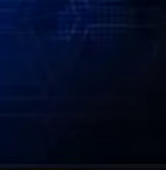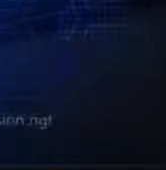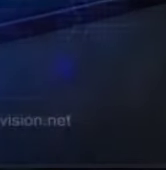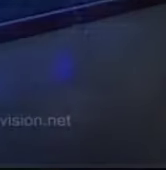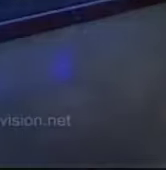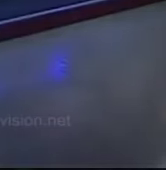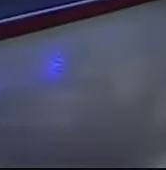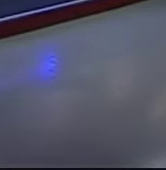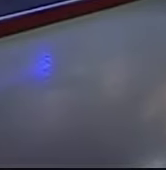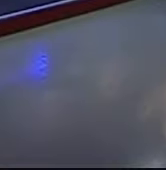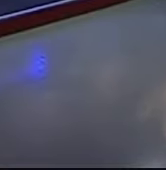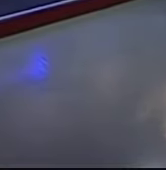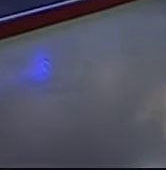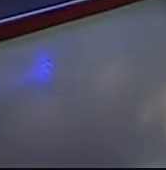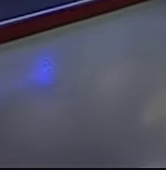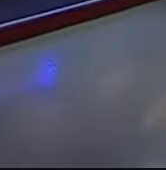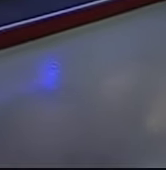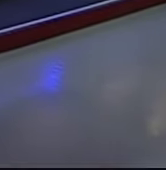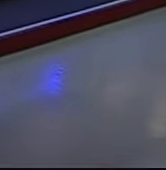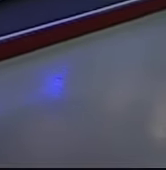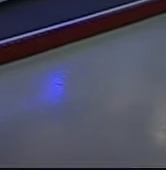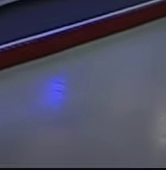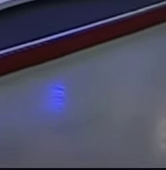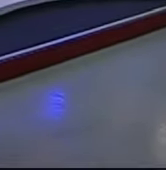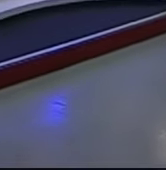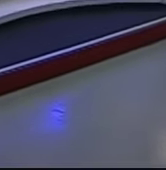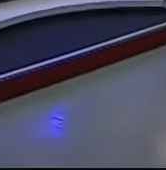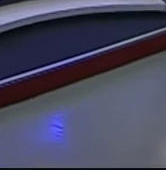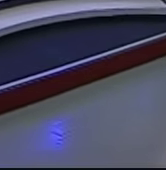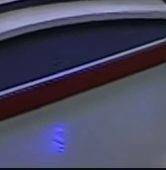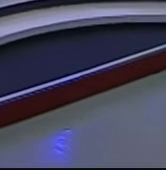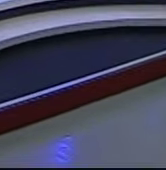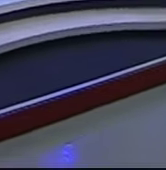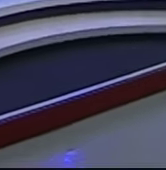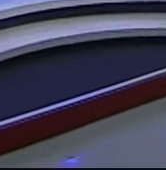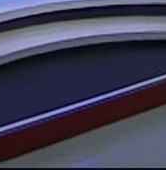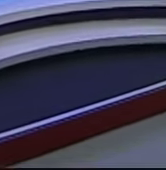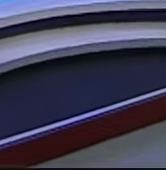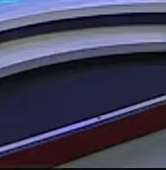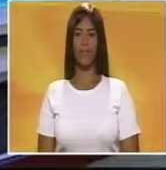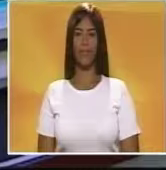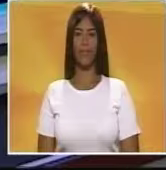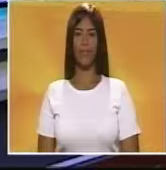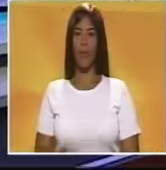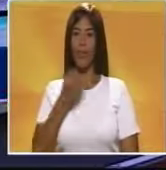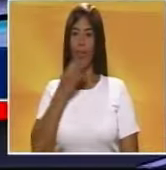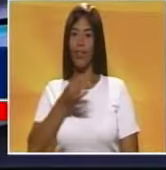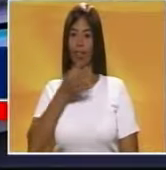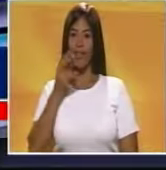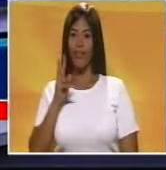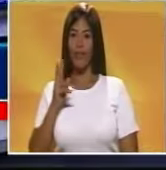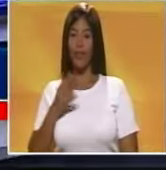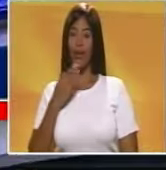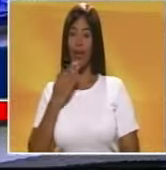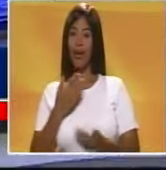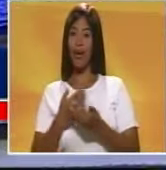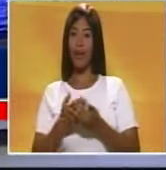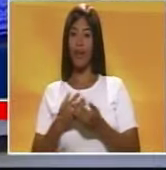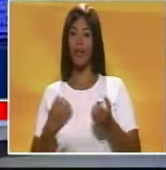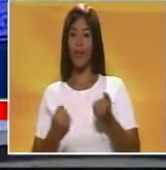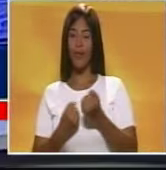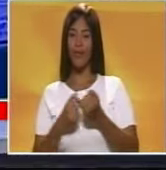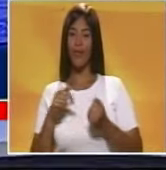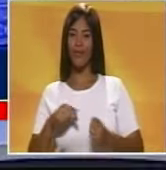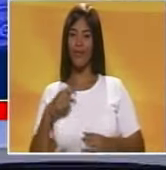Noticiero Venevisión. Información justa y balanceada. Muy buenas tardes, Venezuela. Gracias por acompañarnos en la